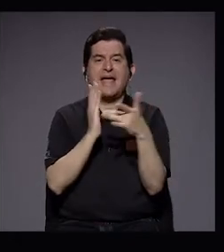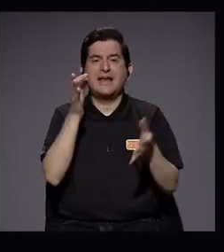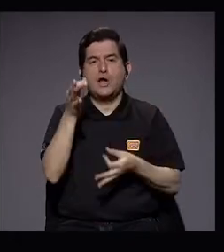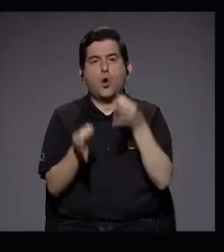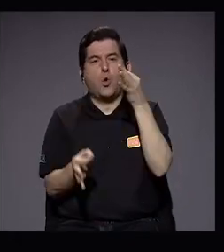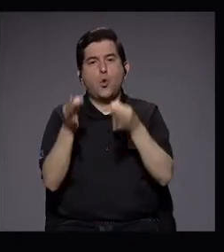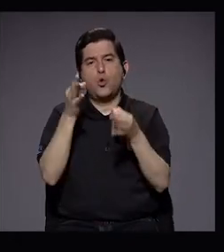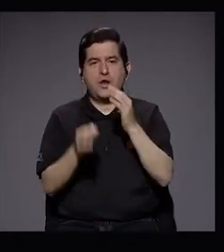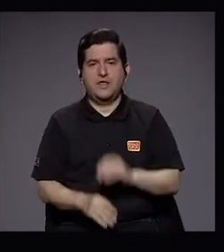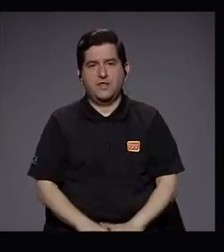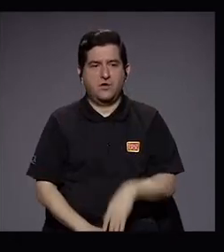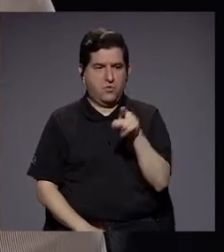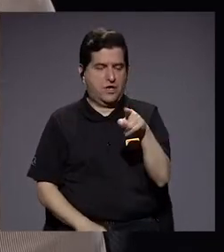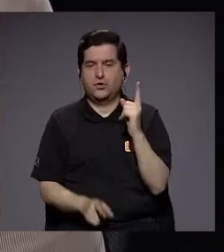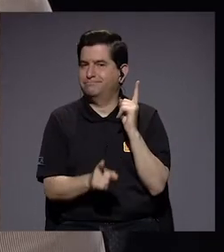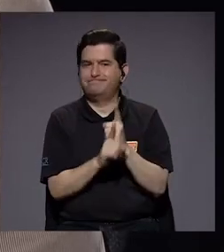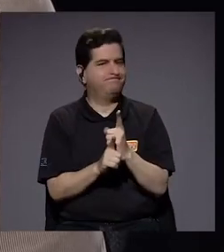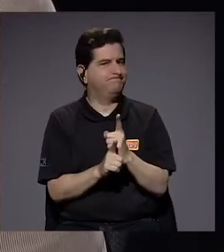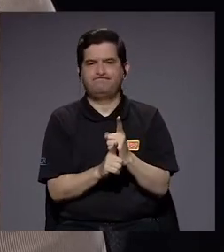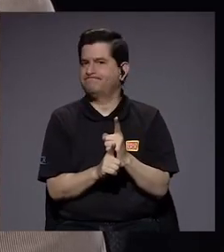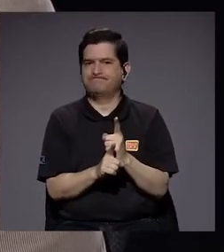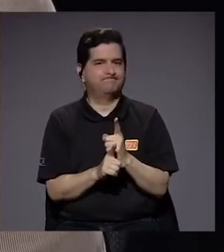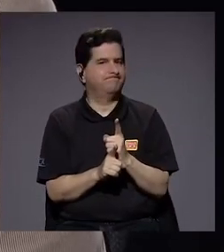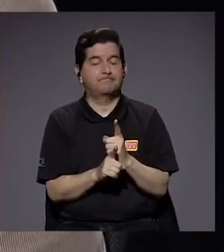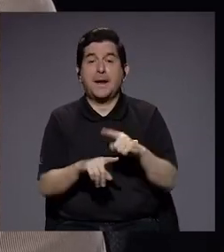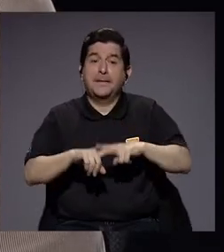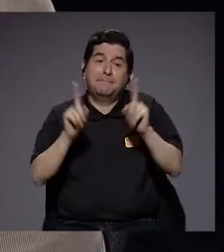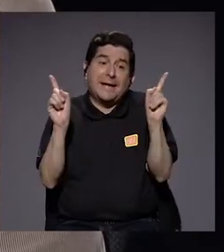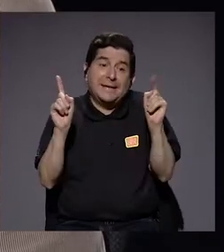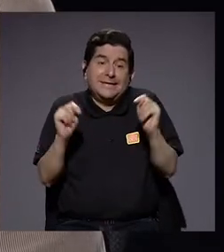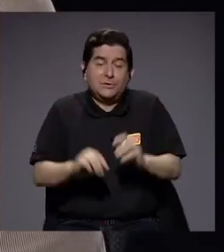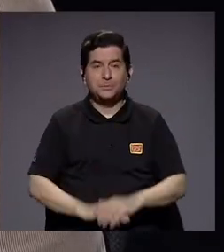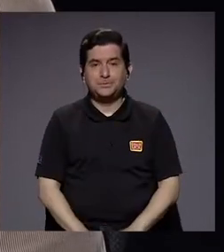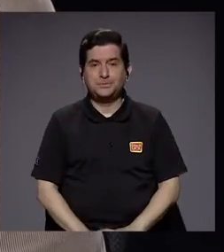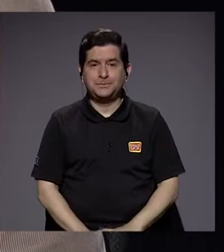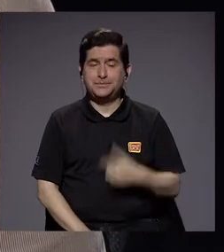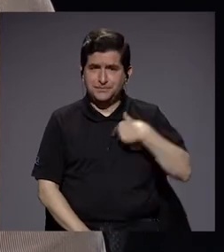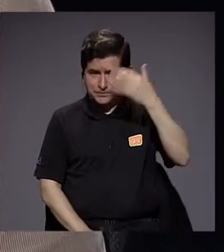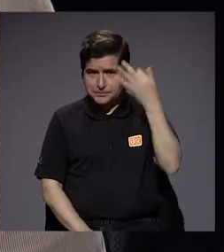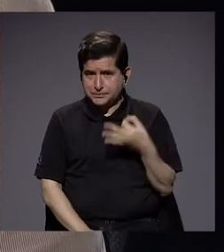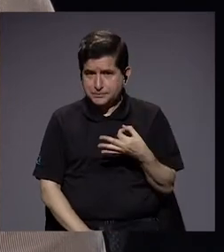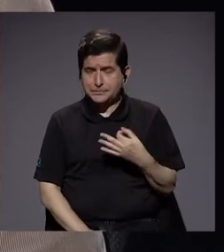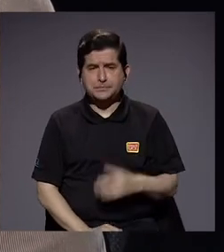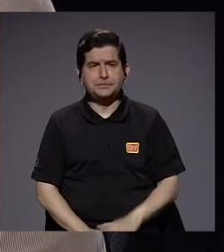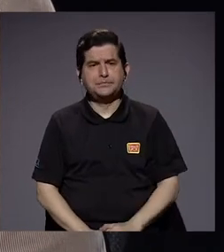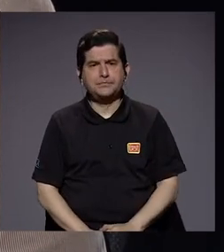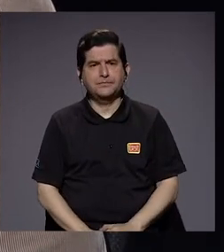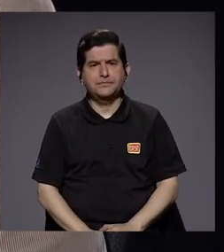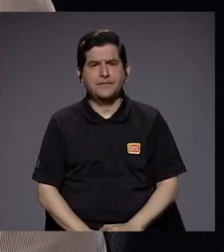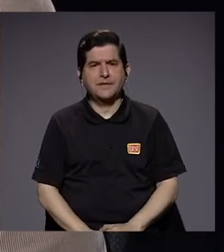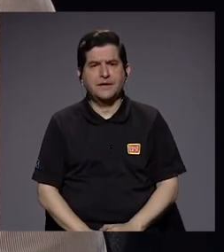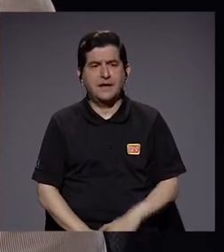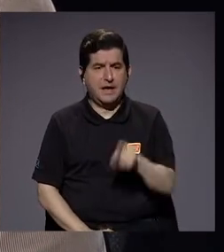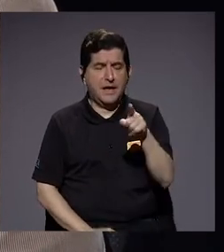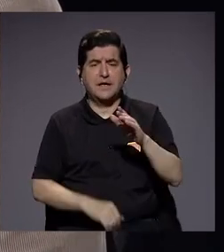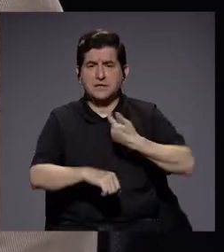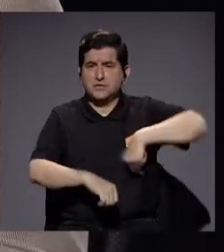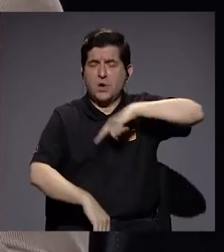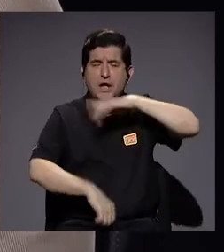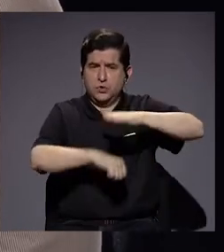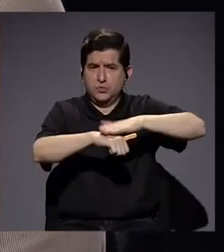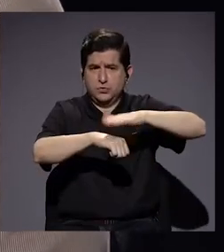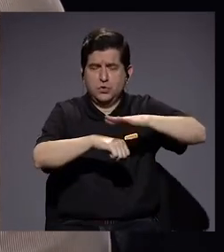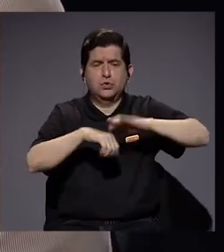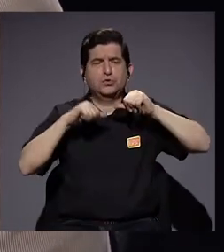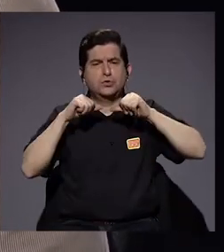bueno, yo creo que eso nos permite pues seguir trabajando siempre de la mano con el sector, ahora en